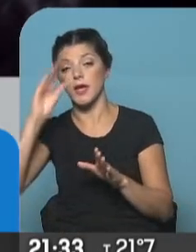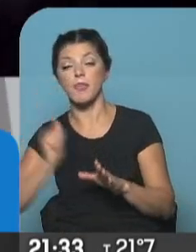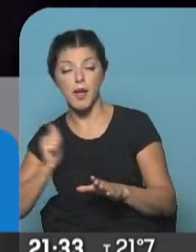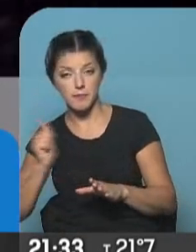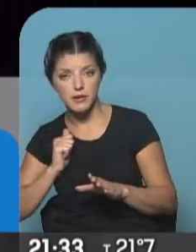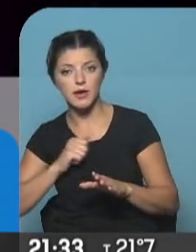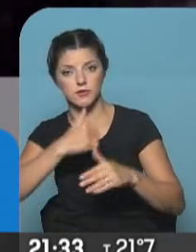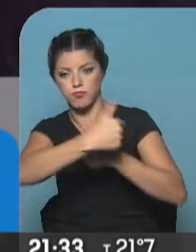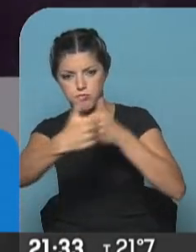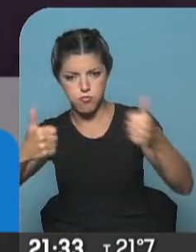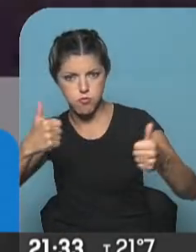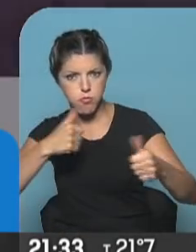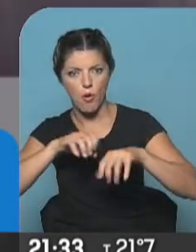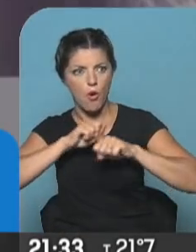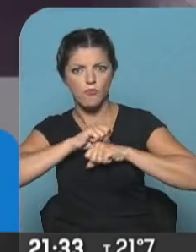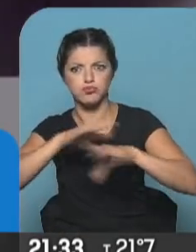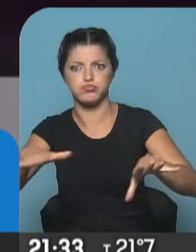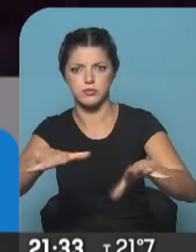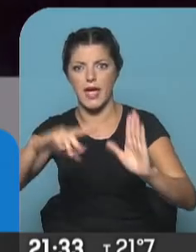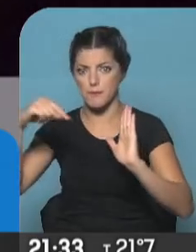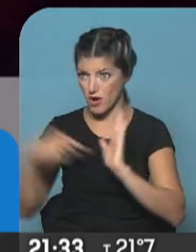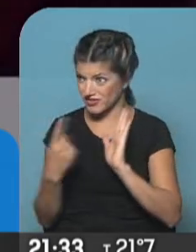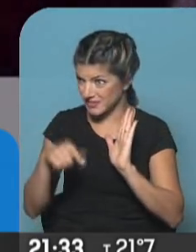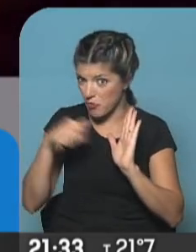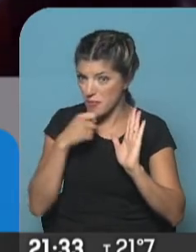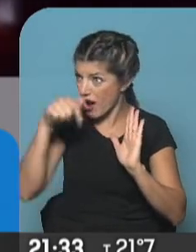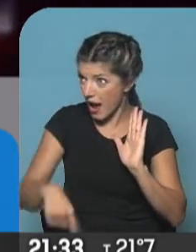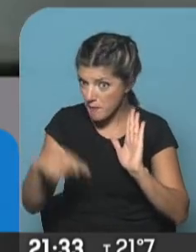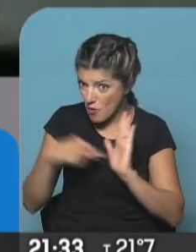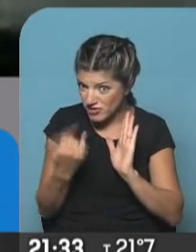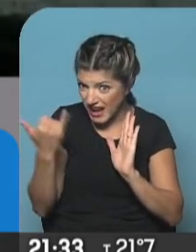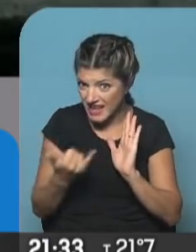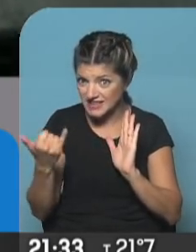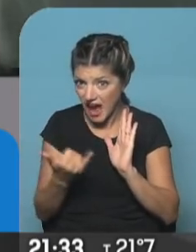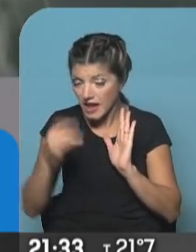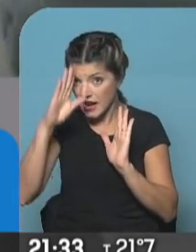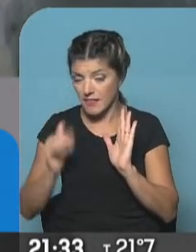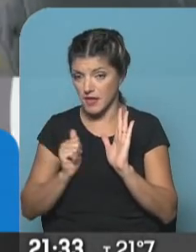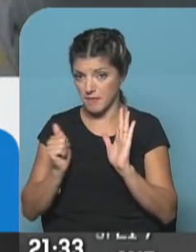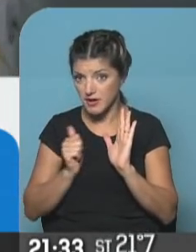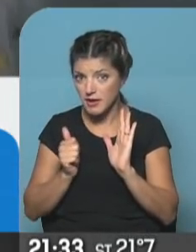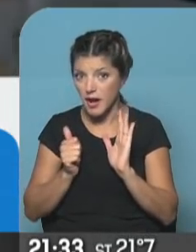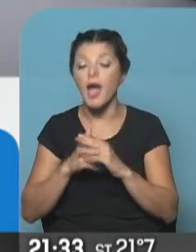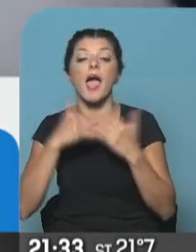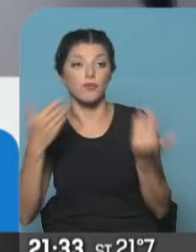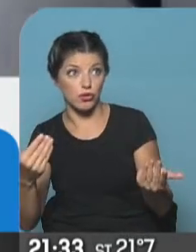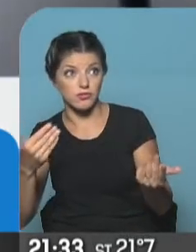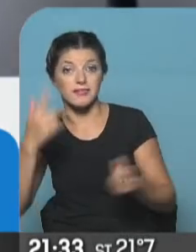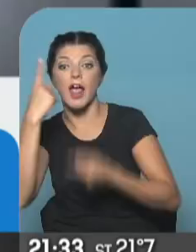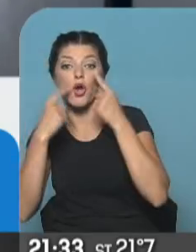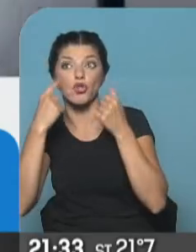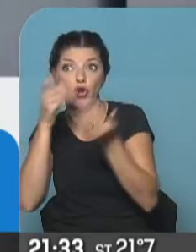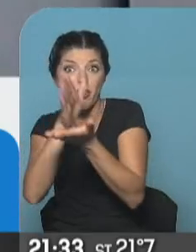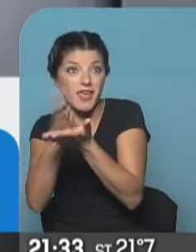pueden ver aquí en Buenos Aires, en el acceso norte, y esto ha producido que se disminuya el control de